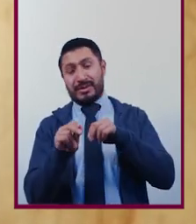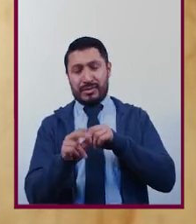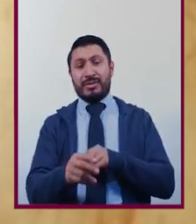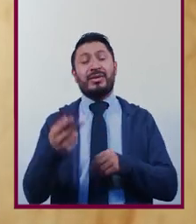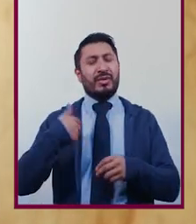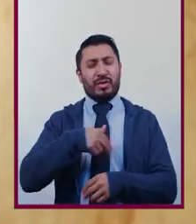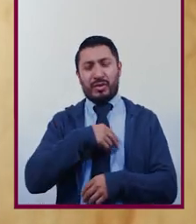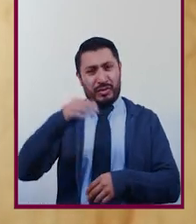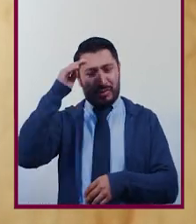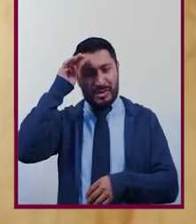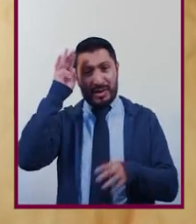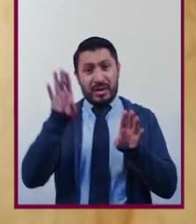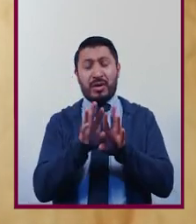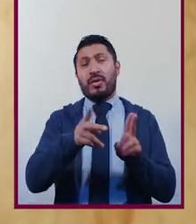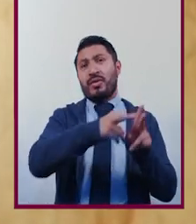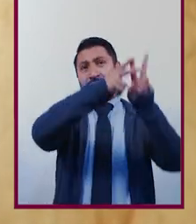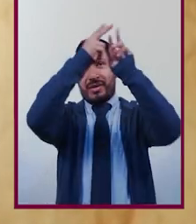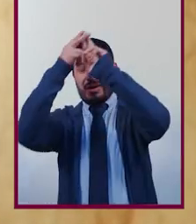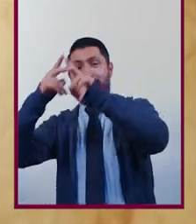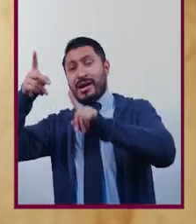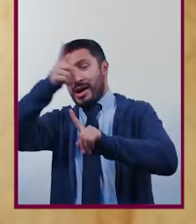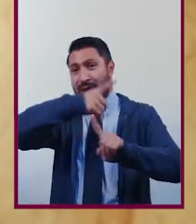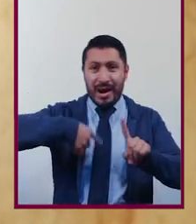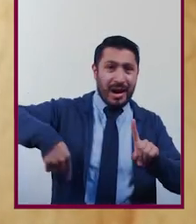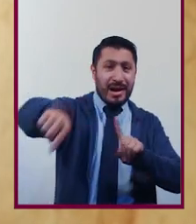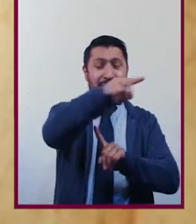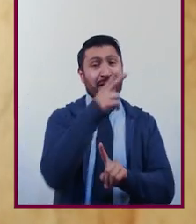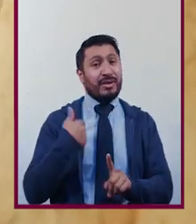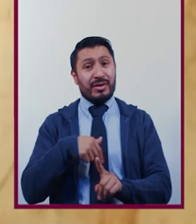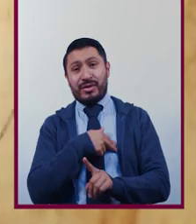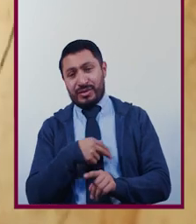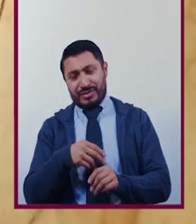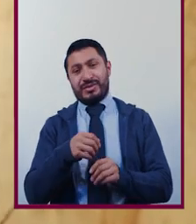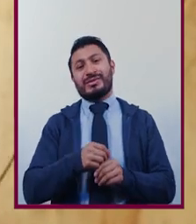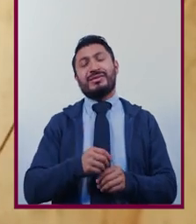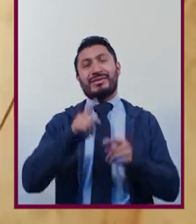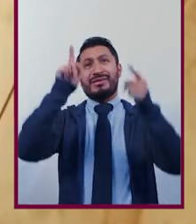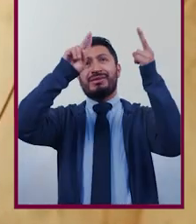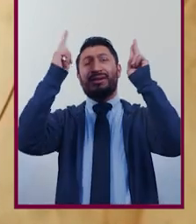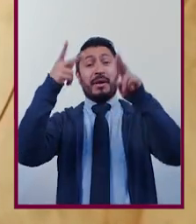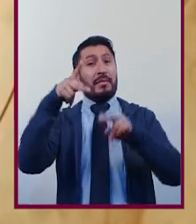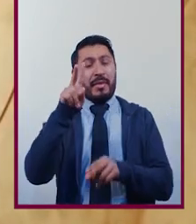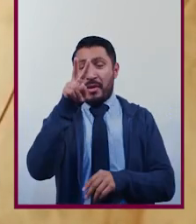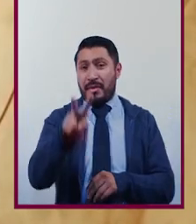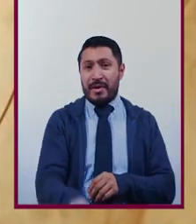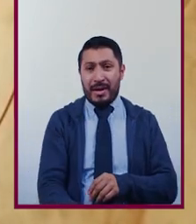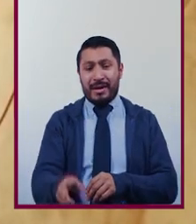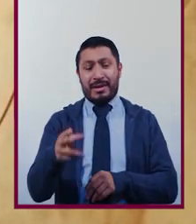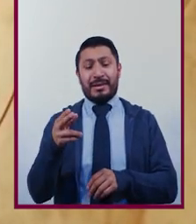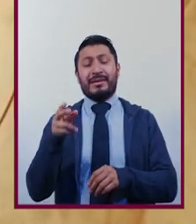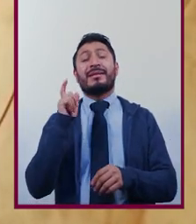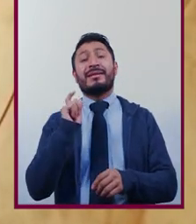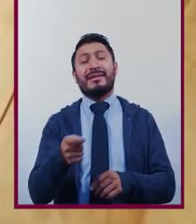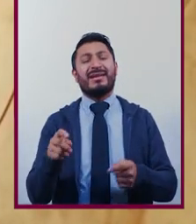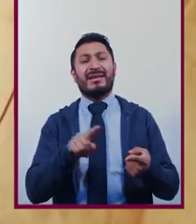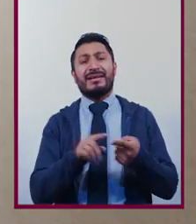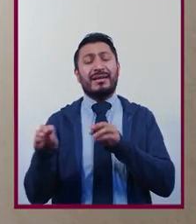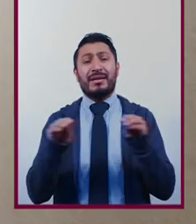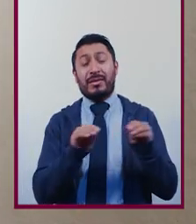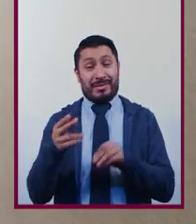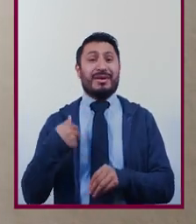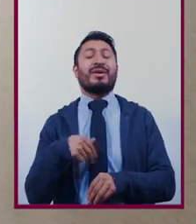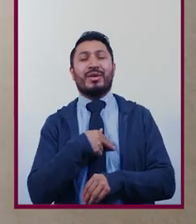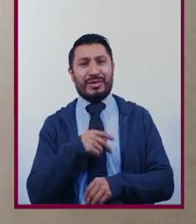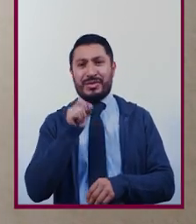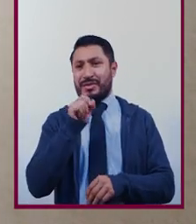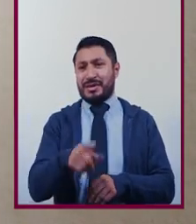siempre nos ha parecido que los astros se mueven alrededor de nosotros en el firmamento. Pero en realidad, quienes nos movemos somos nosotros.